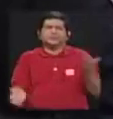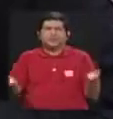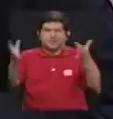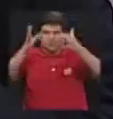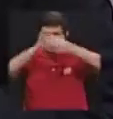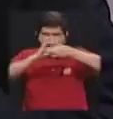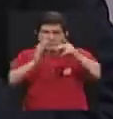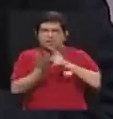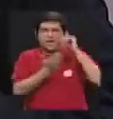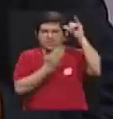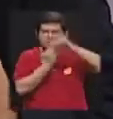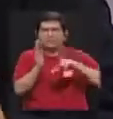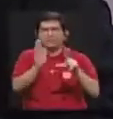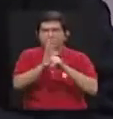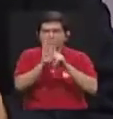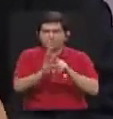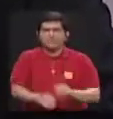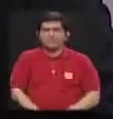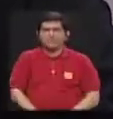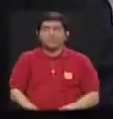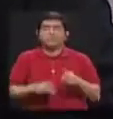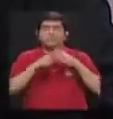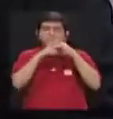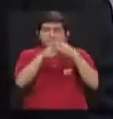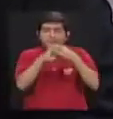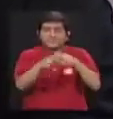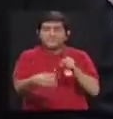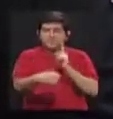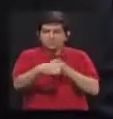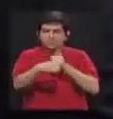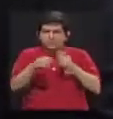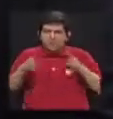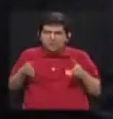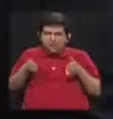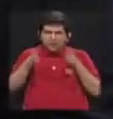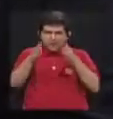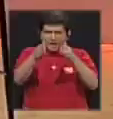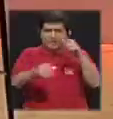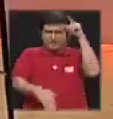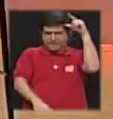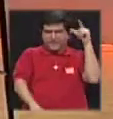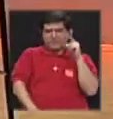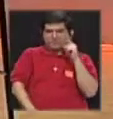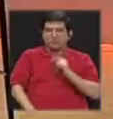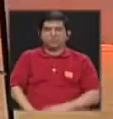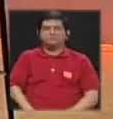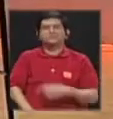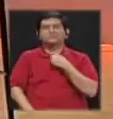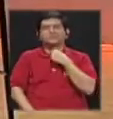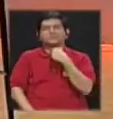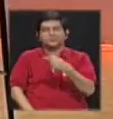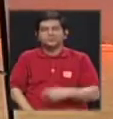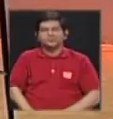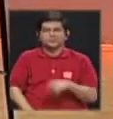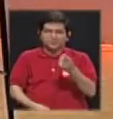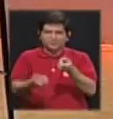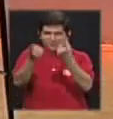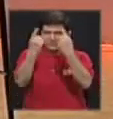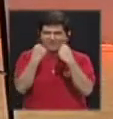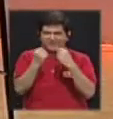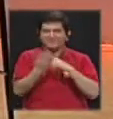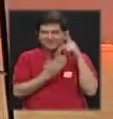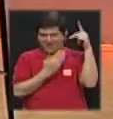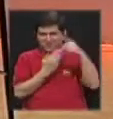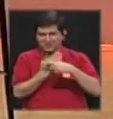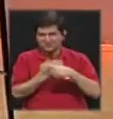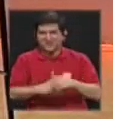al proyecto de ley para autorizar el préstamo chino para la carretera a Limón. Es un placer contar con usted en nuestro